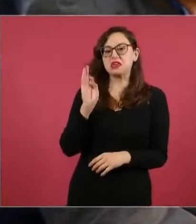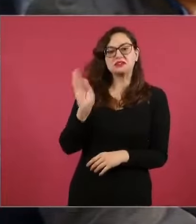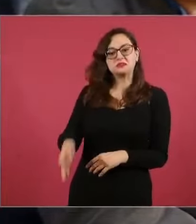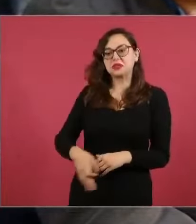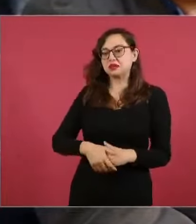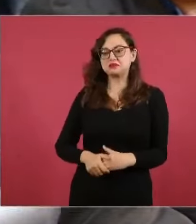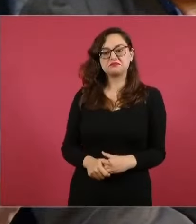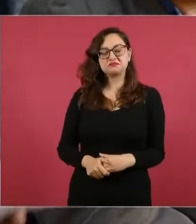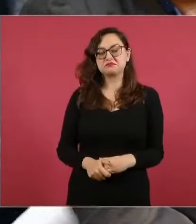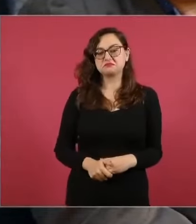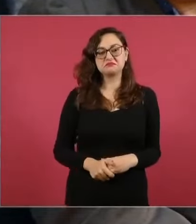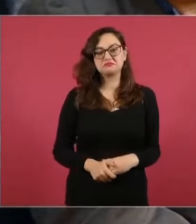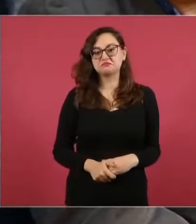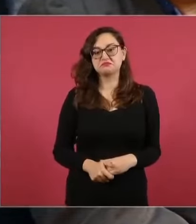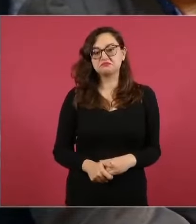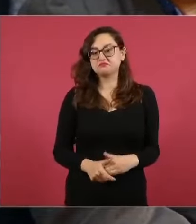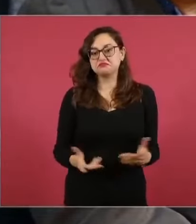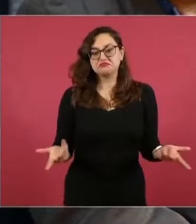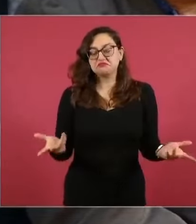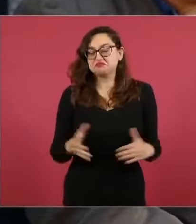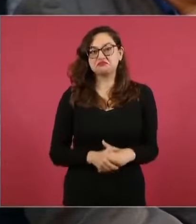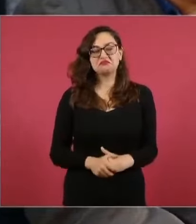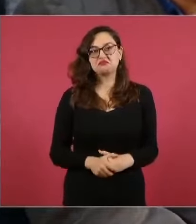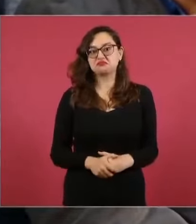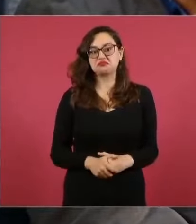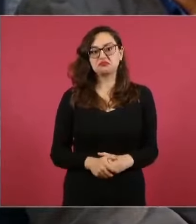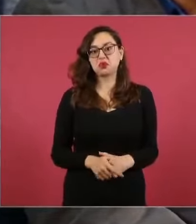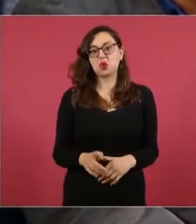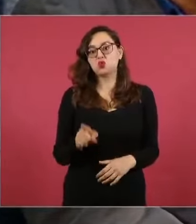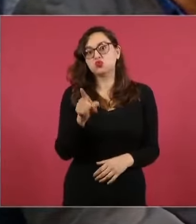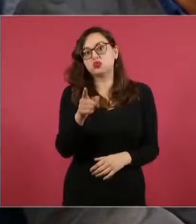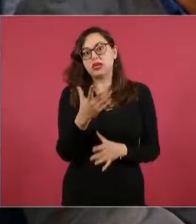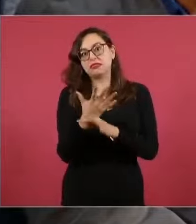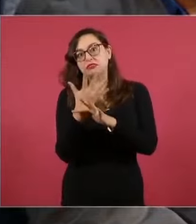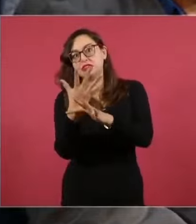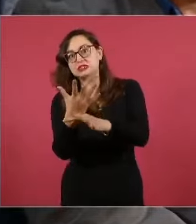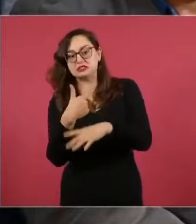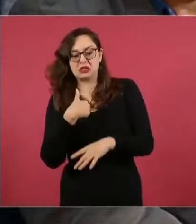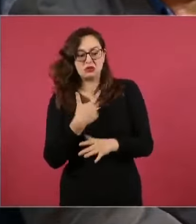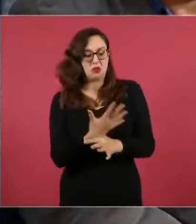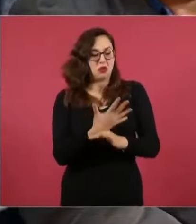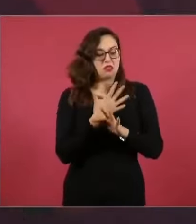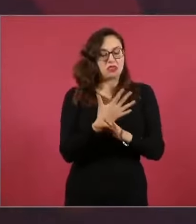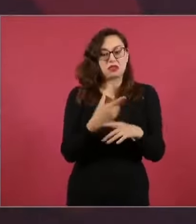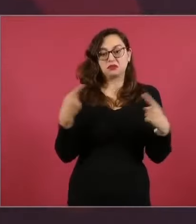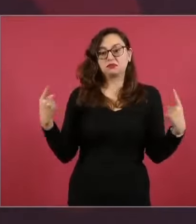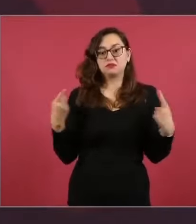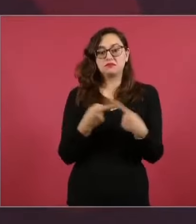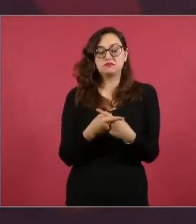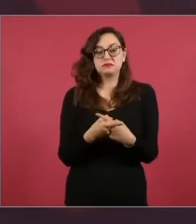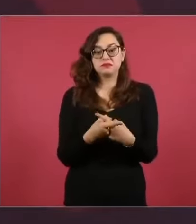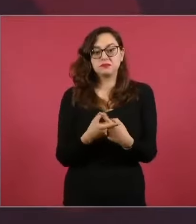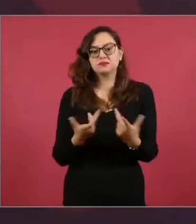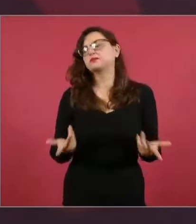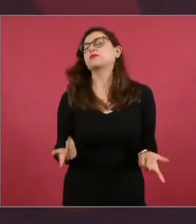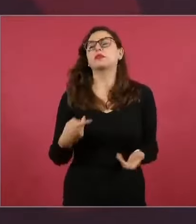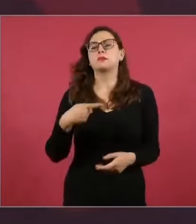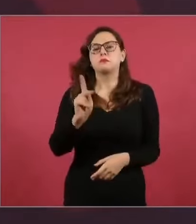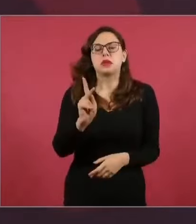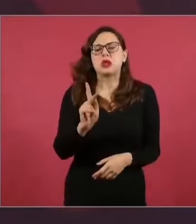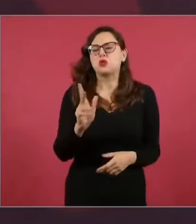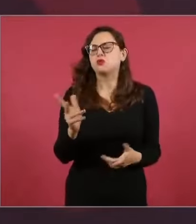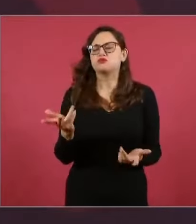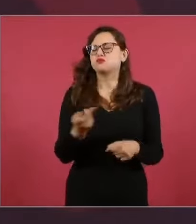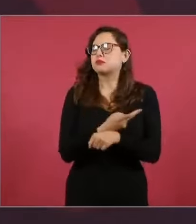no. Sí, no hay coincidencia y pero ¿de no qué tenemos, sirve que hagamos? No tenemos por qué